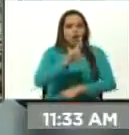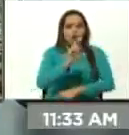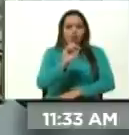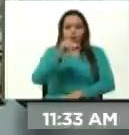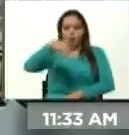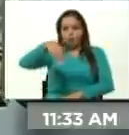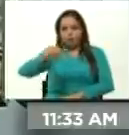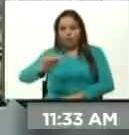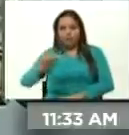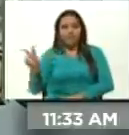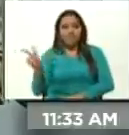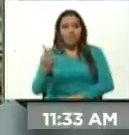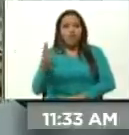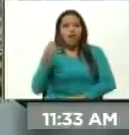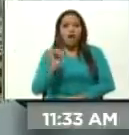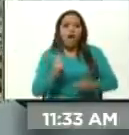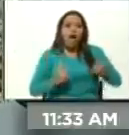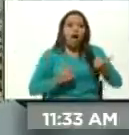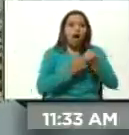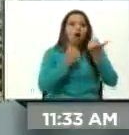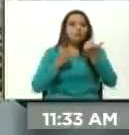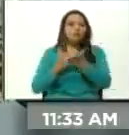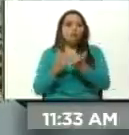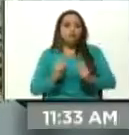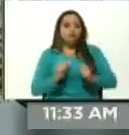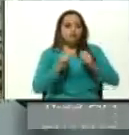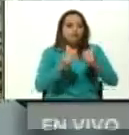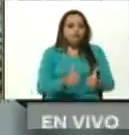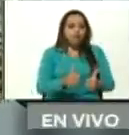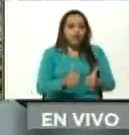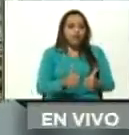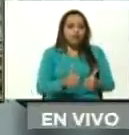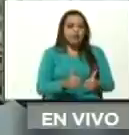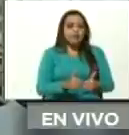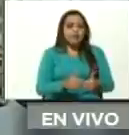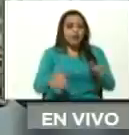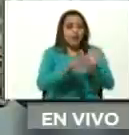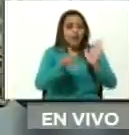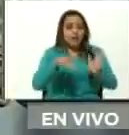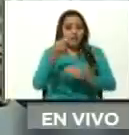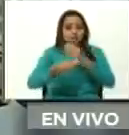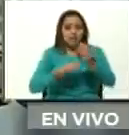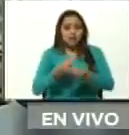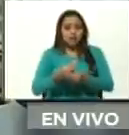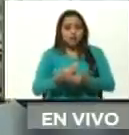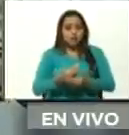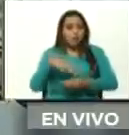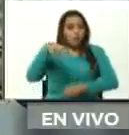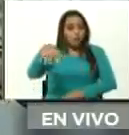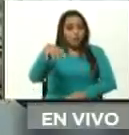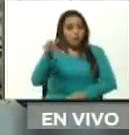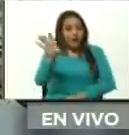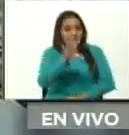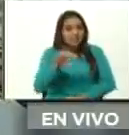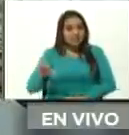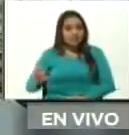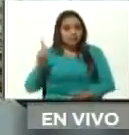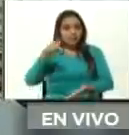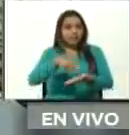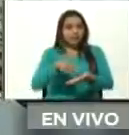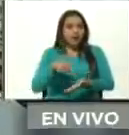Venezuela ha apoyado desde su creación el mandato dado por los estados partes a la Corte